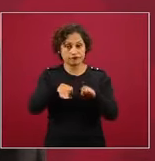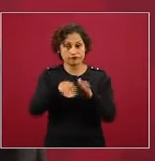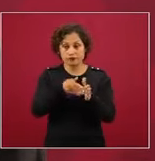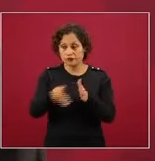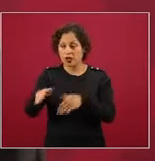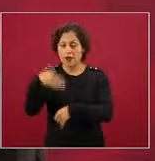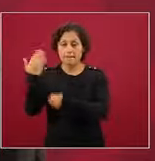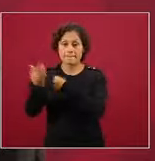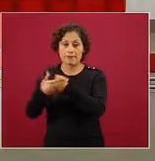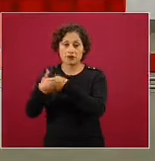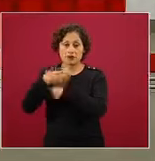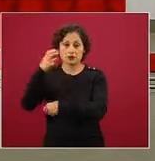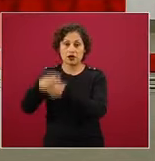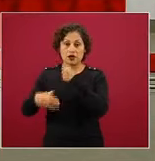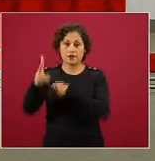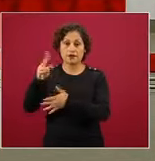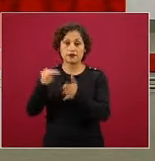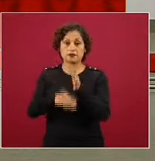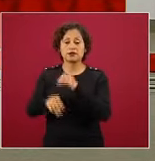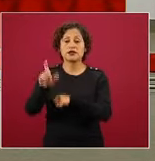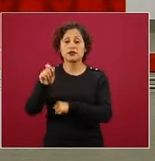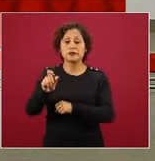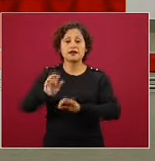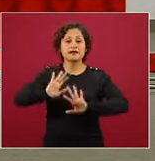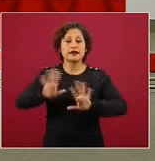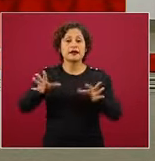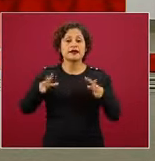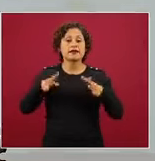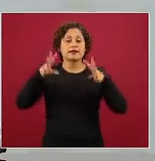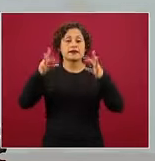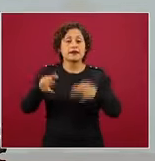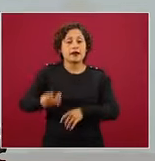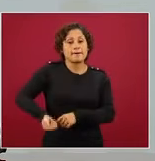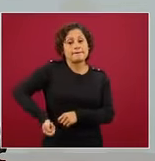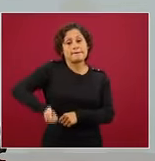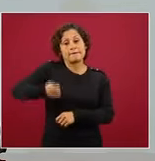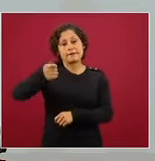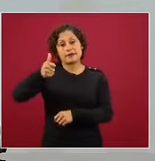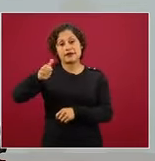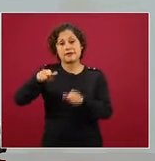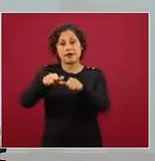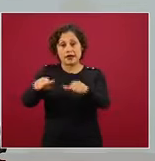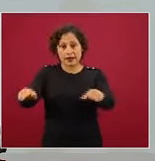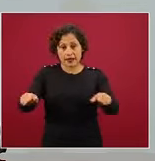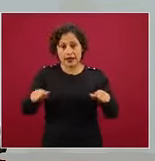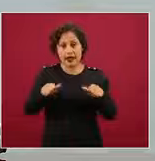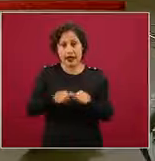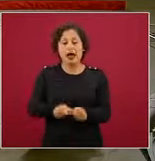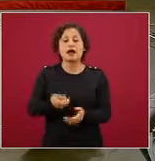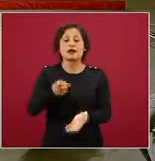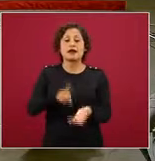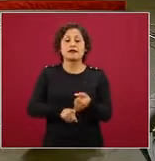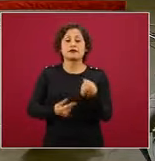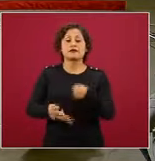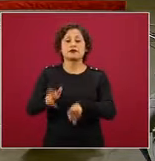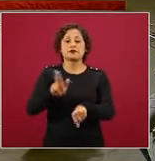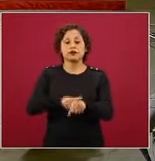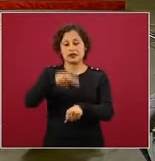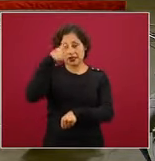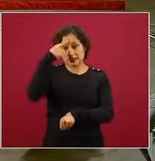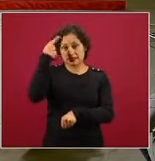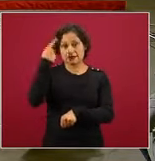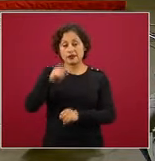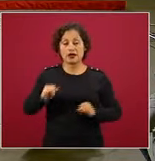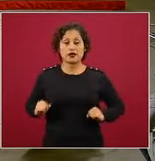estará concluida la primera unidad clínica al interior de nuestro instituto, y esperamos que el próximo año podamos ya ponerla en marcha, también con este